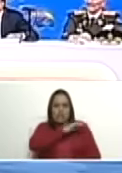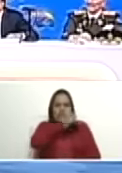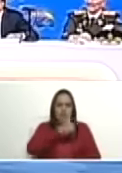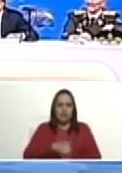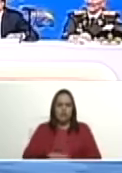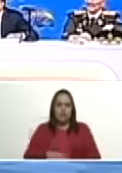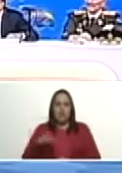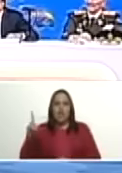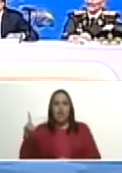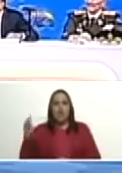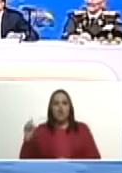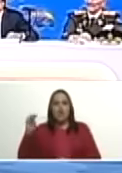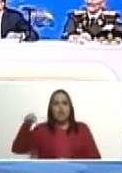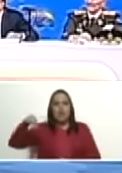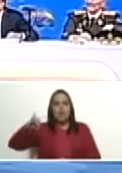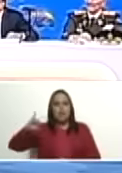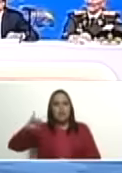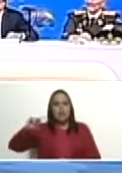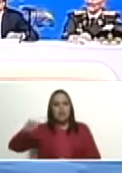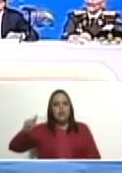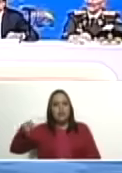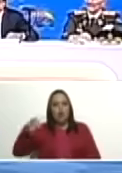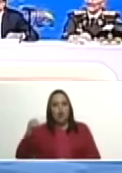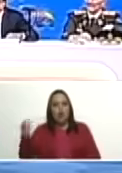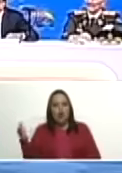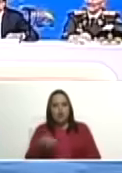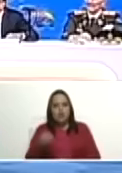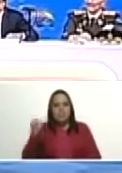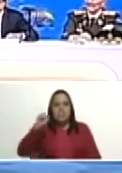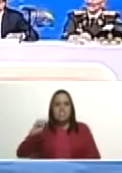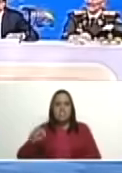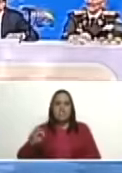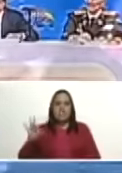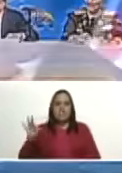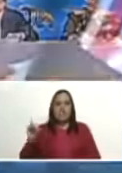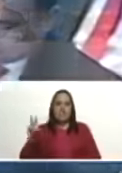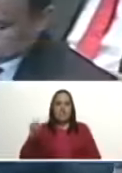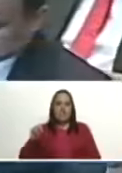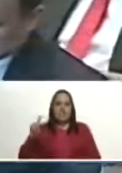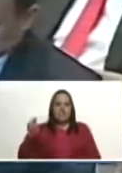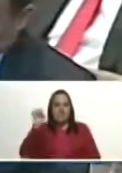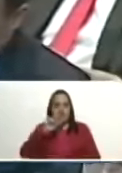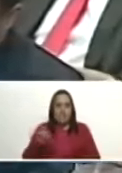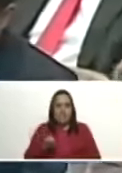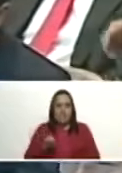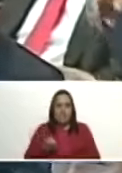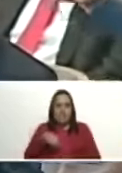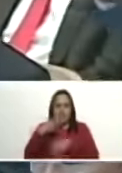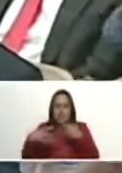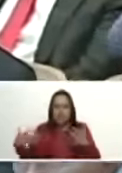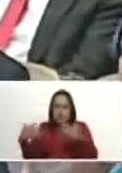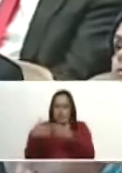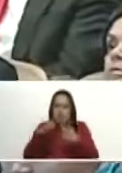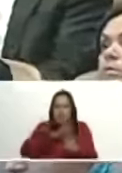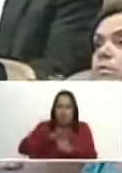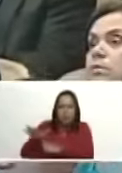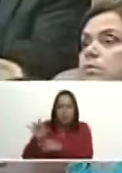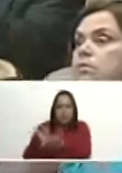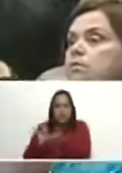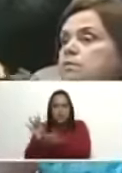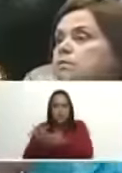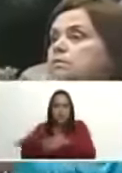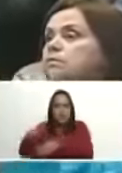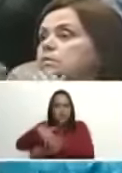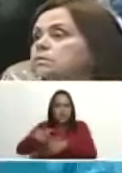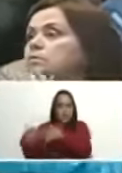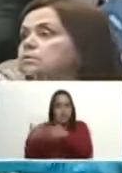Domingo Sifonte, se lanzó a la carga a rechazar la avanzada británica, a derrotarlos en el campo de